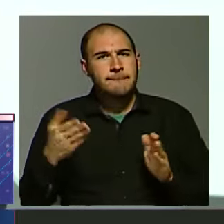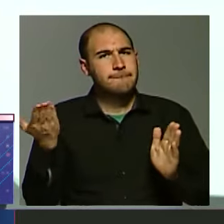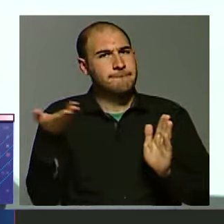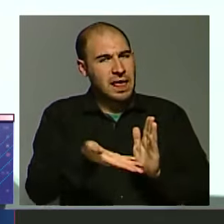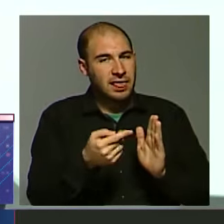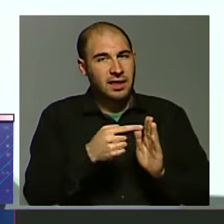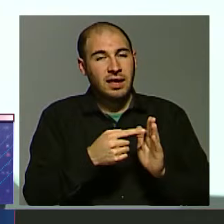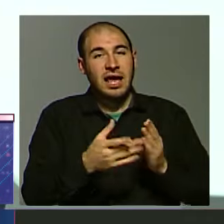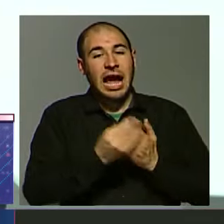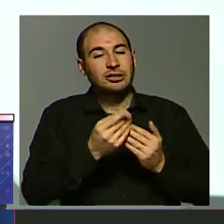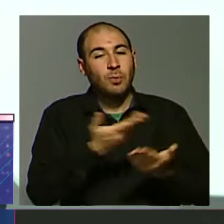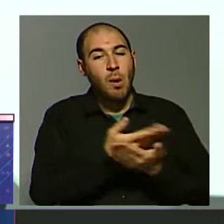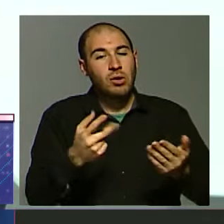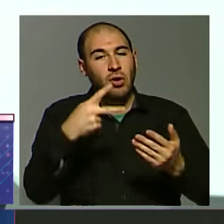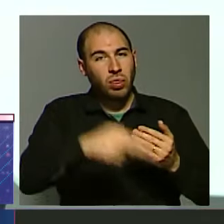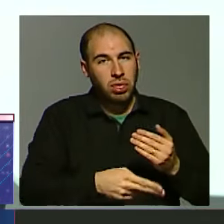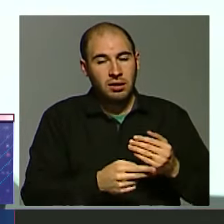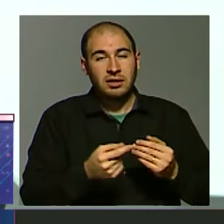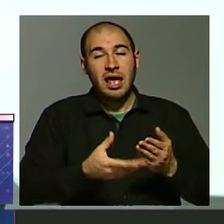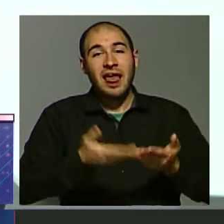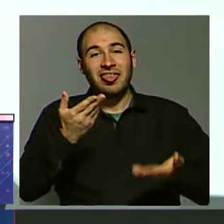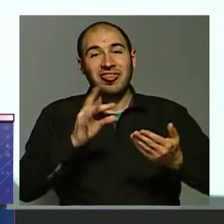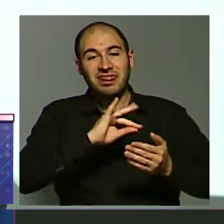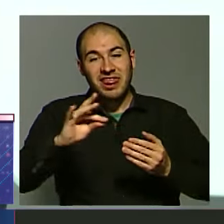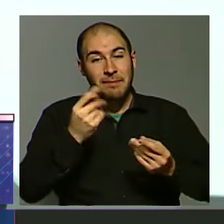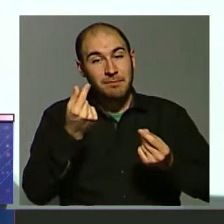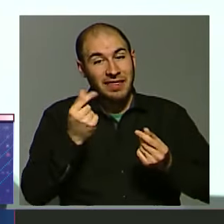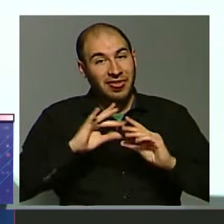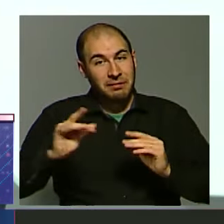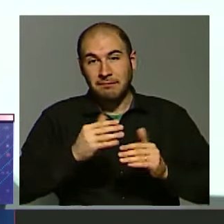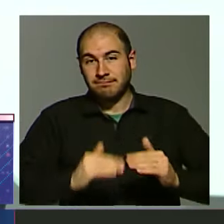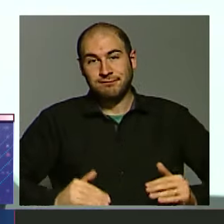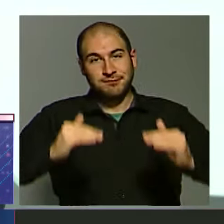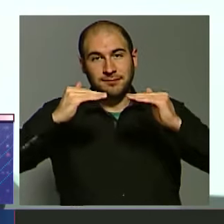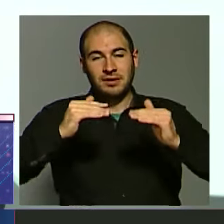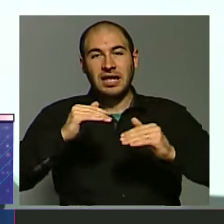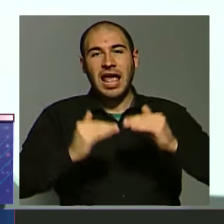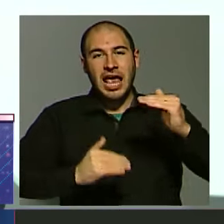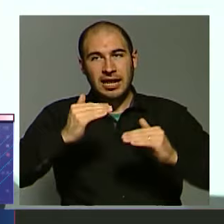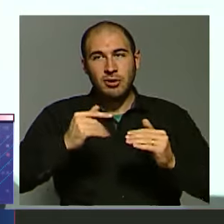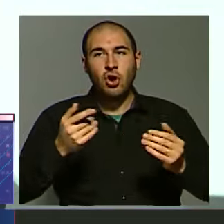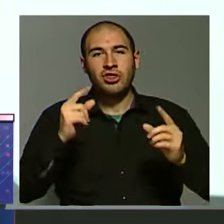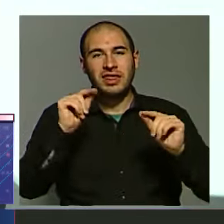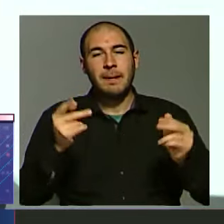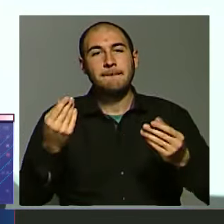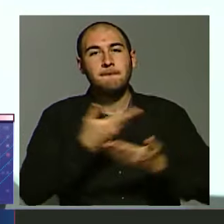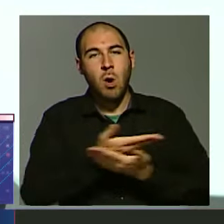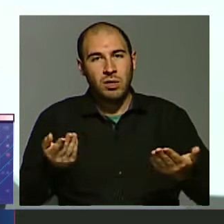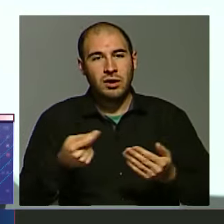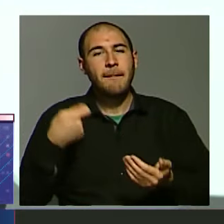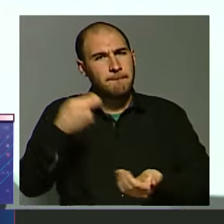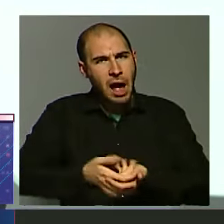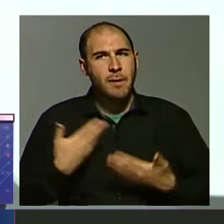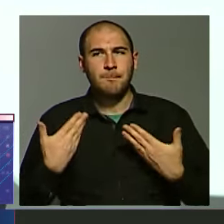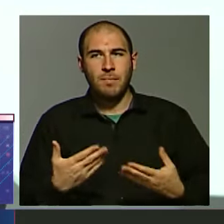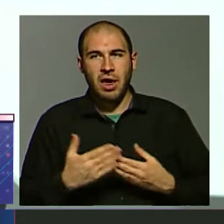Exige reducción del gasto público, equilibrio del déficit fiscal, fundamentalmente lo que es el equilibrio de las cuentas públicas, solvencia